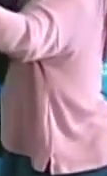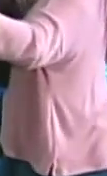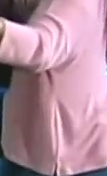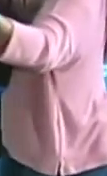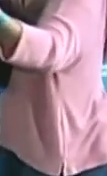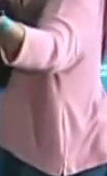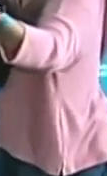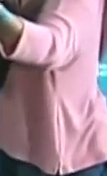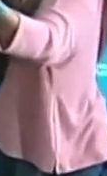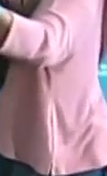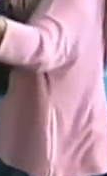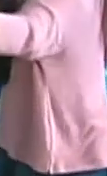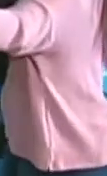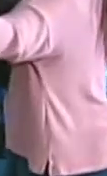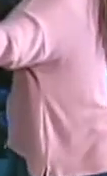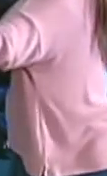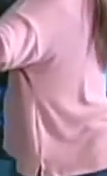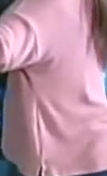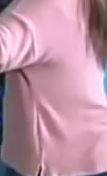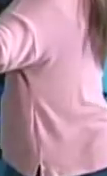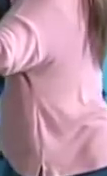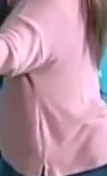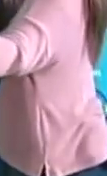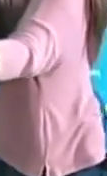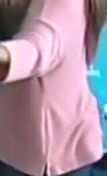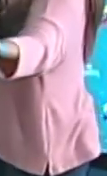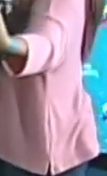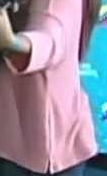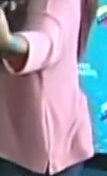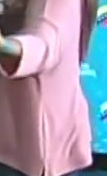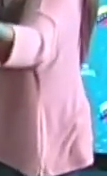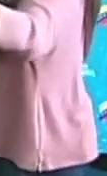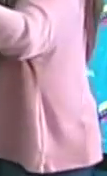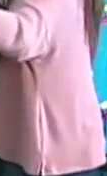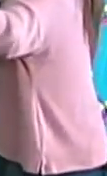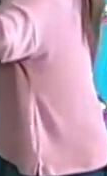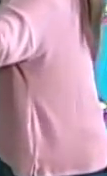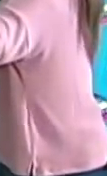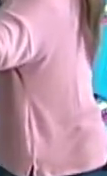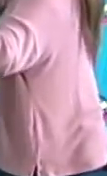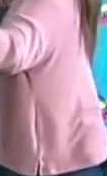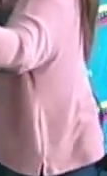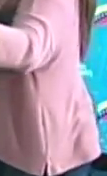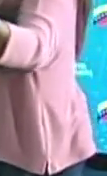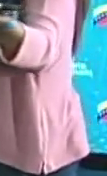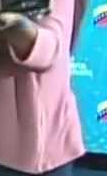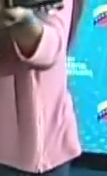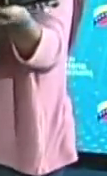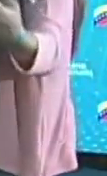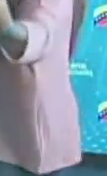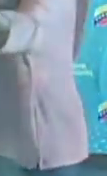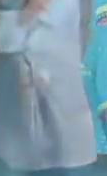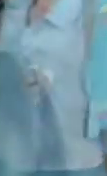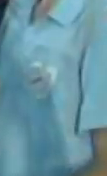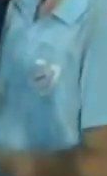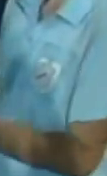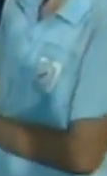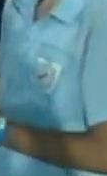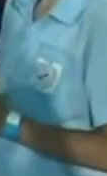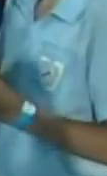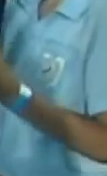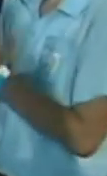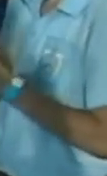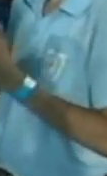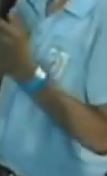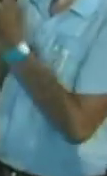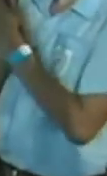izquierda pues promueven en África, Europa e incluso en Estados Unidos. En la plenaria también, con varios días